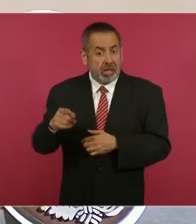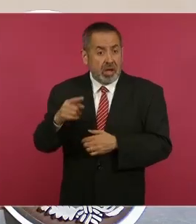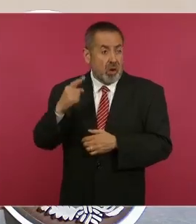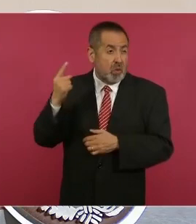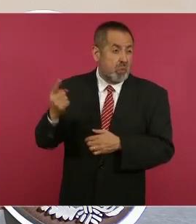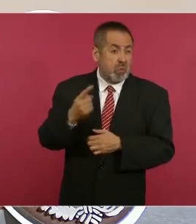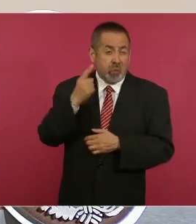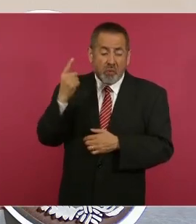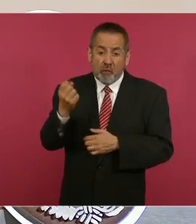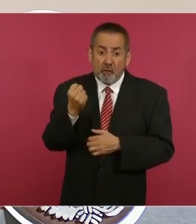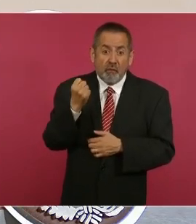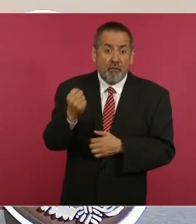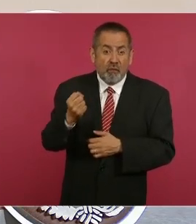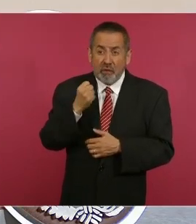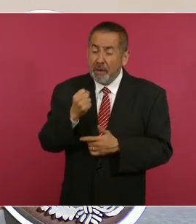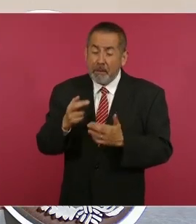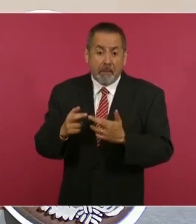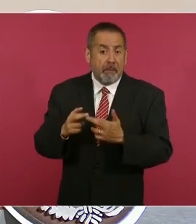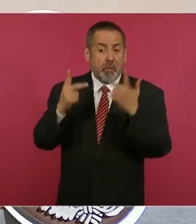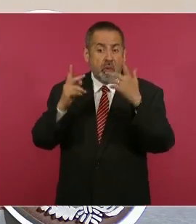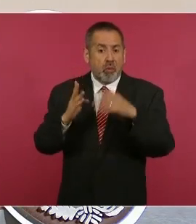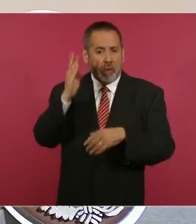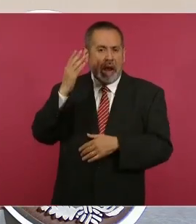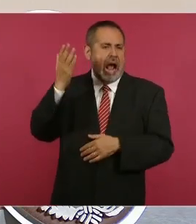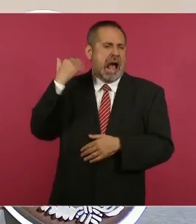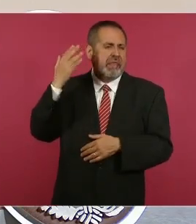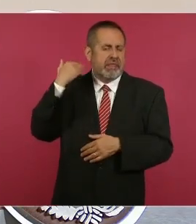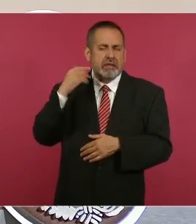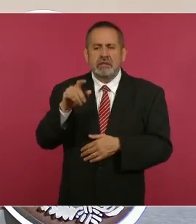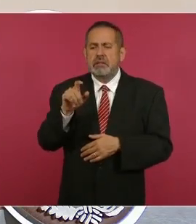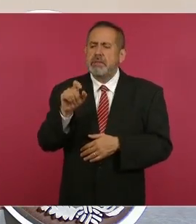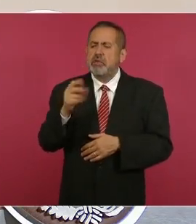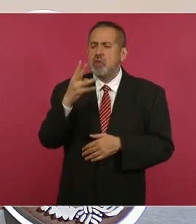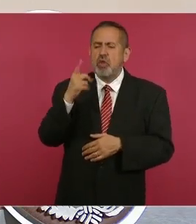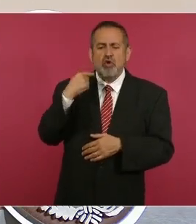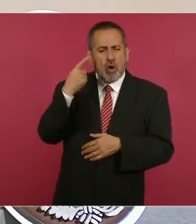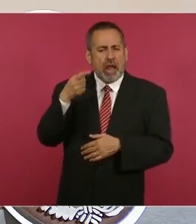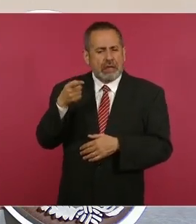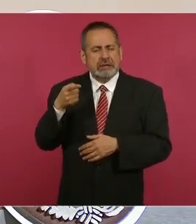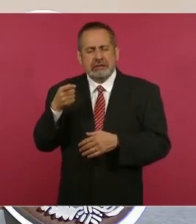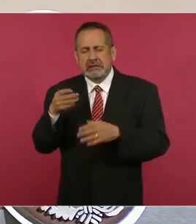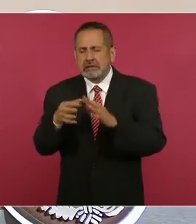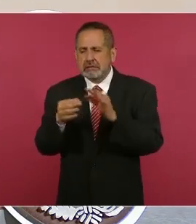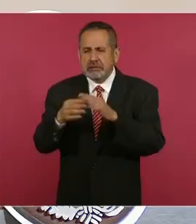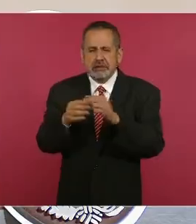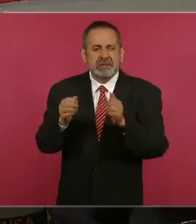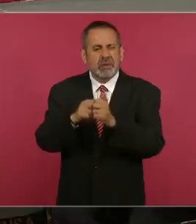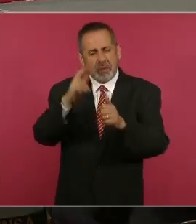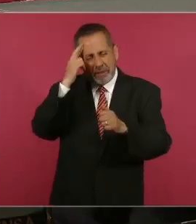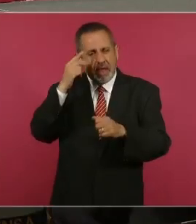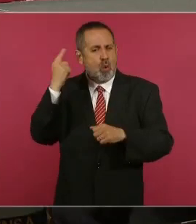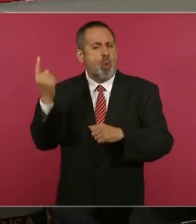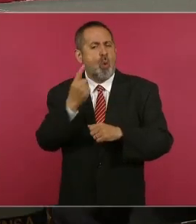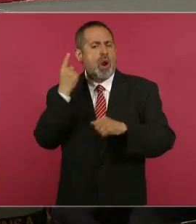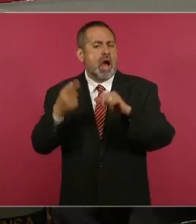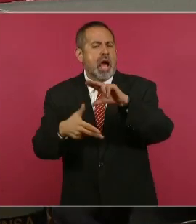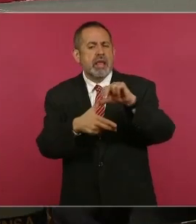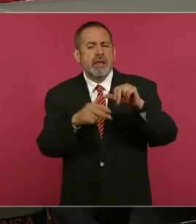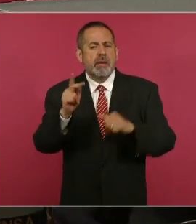de intensificación en México, que era de 24 horas, con el huracán Patricia